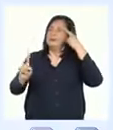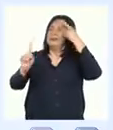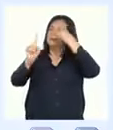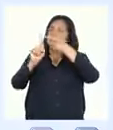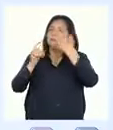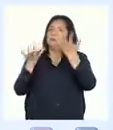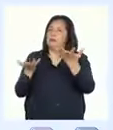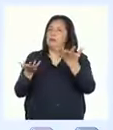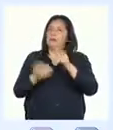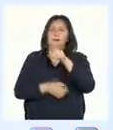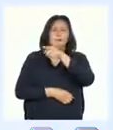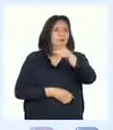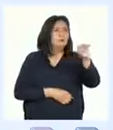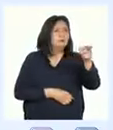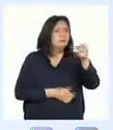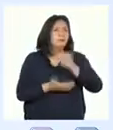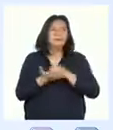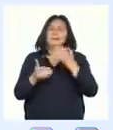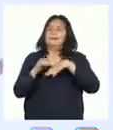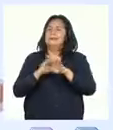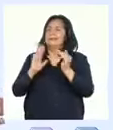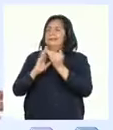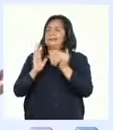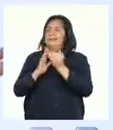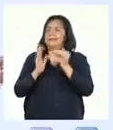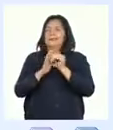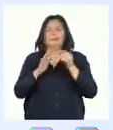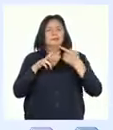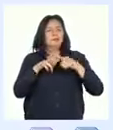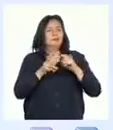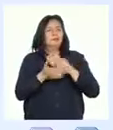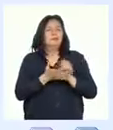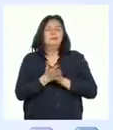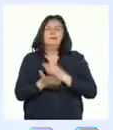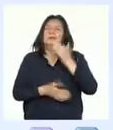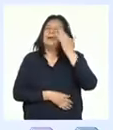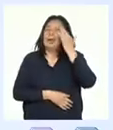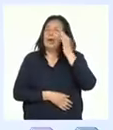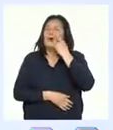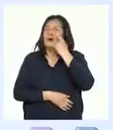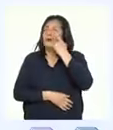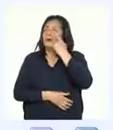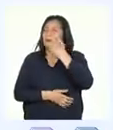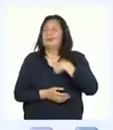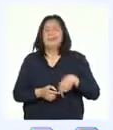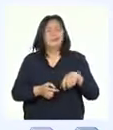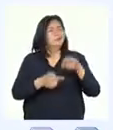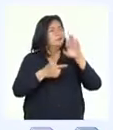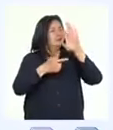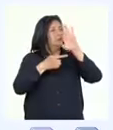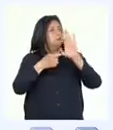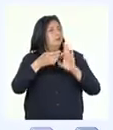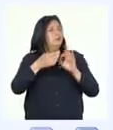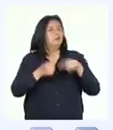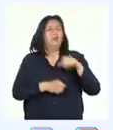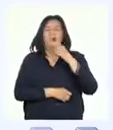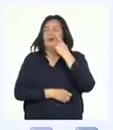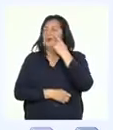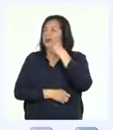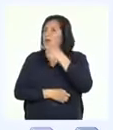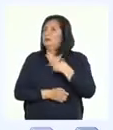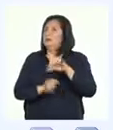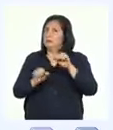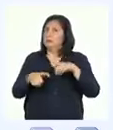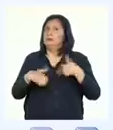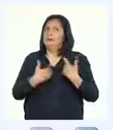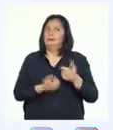de hoy es que ustedes en casa empiecen a familiarizarse con ellas, conozcan lo